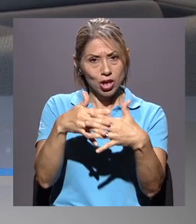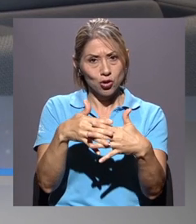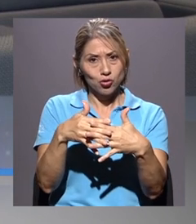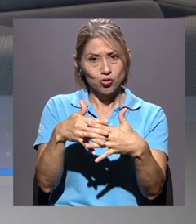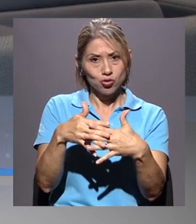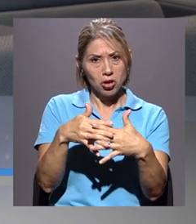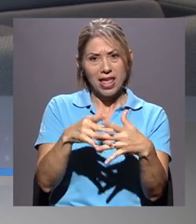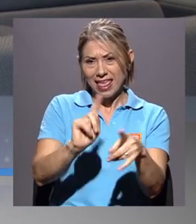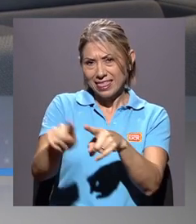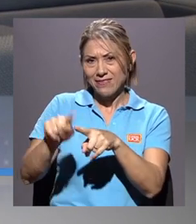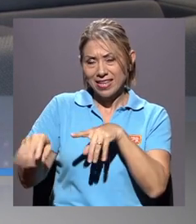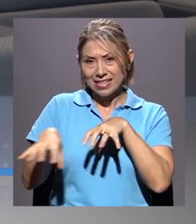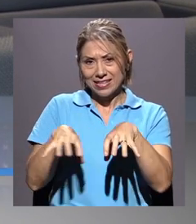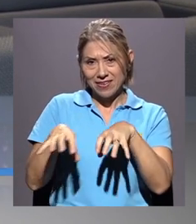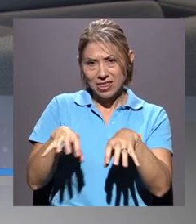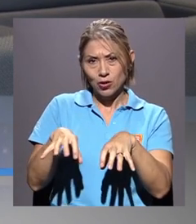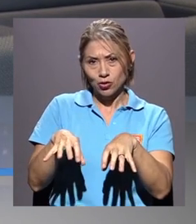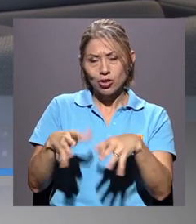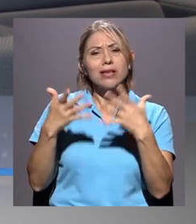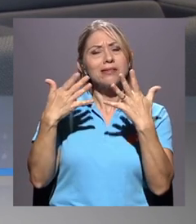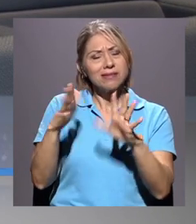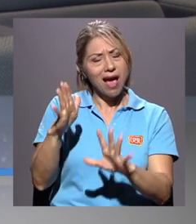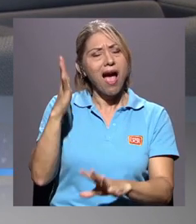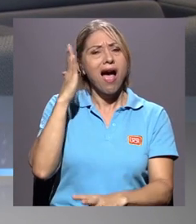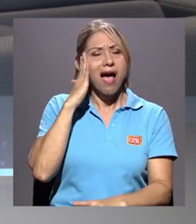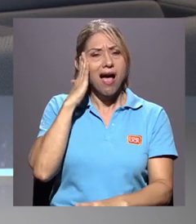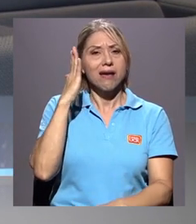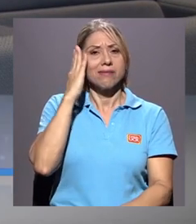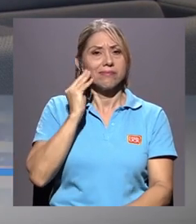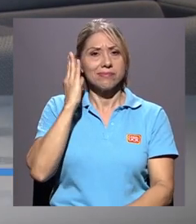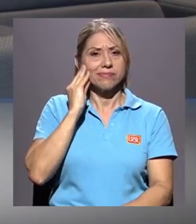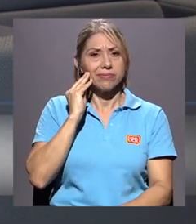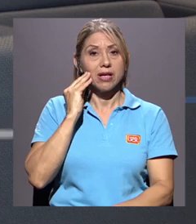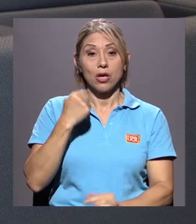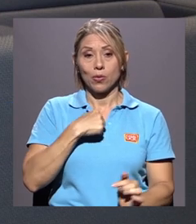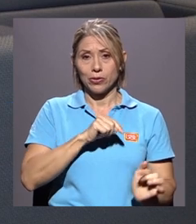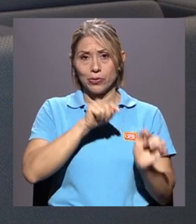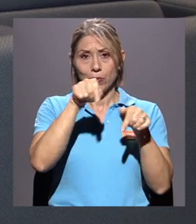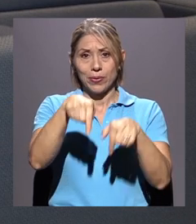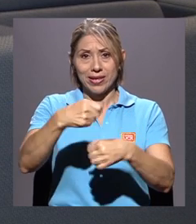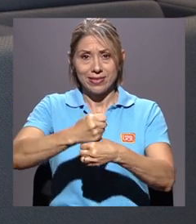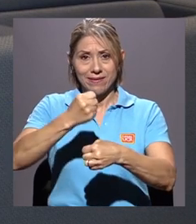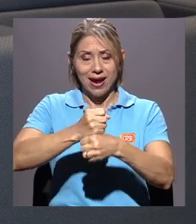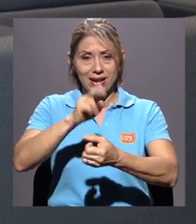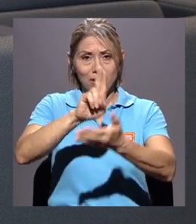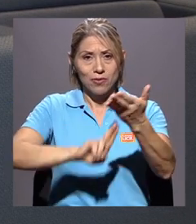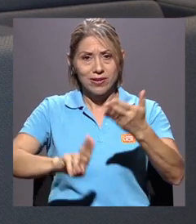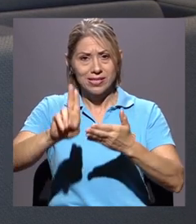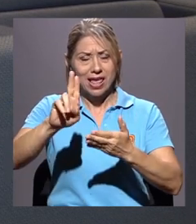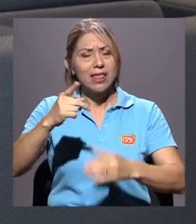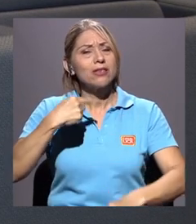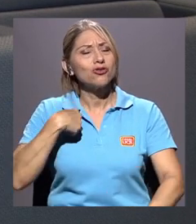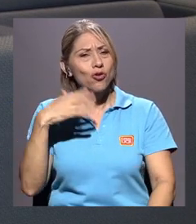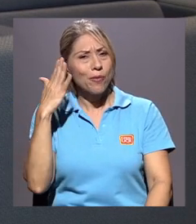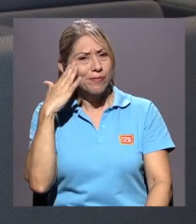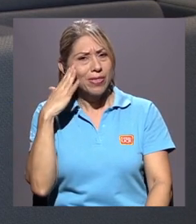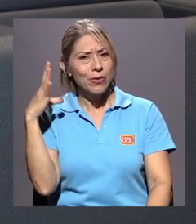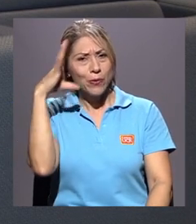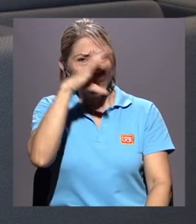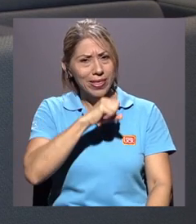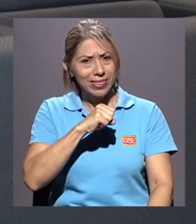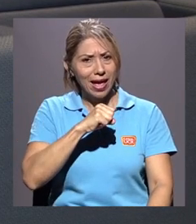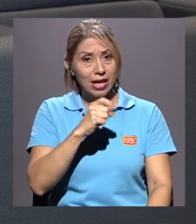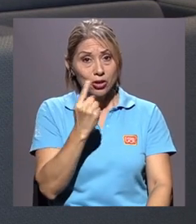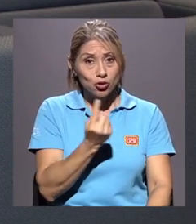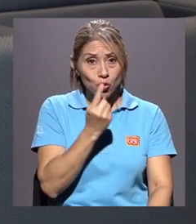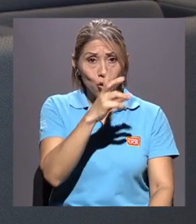eventos similares, luego de empezar a trabajar aquí en la universidad me di cuenta la necesidad que tenía no solamente Costa Rica sino